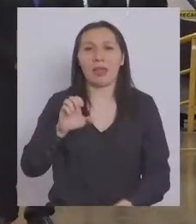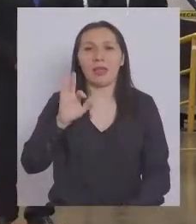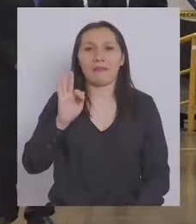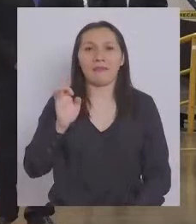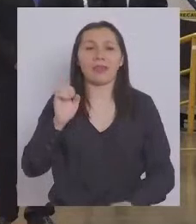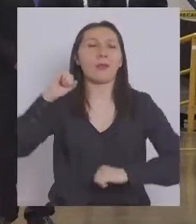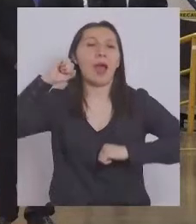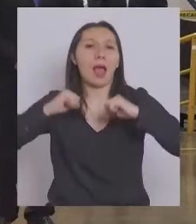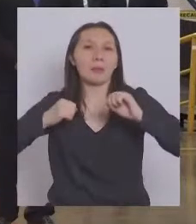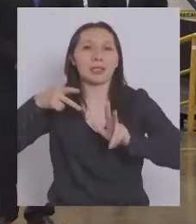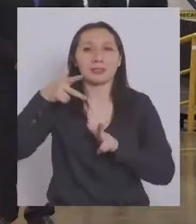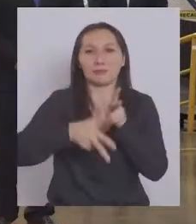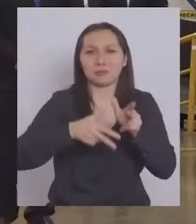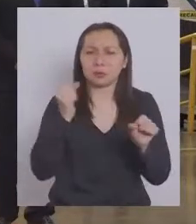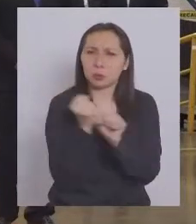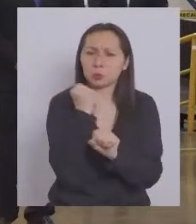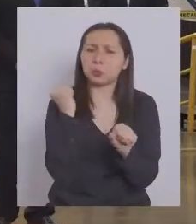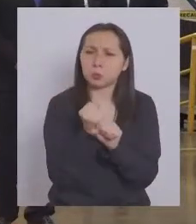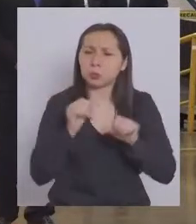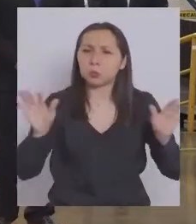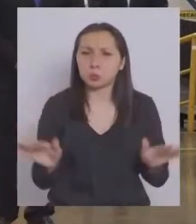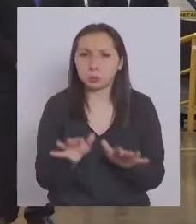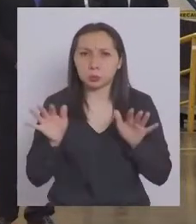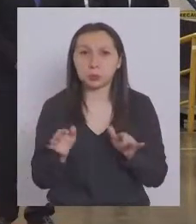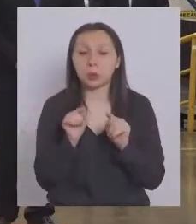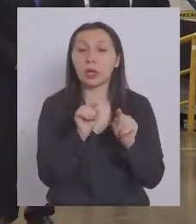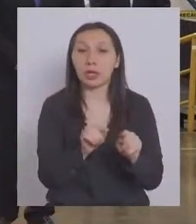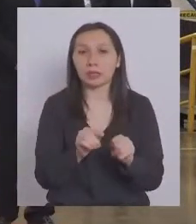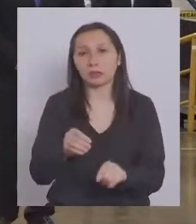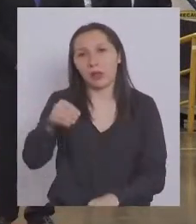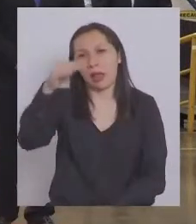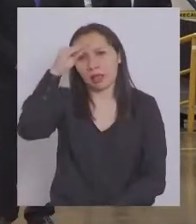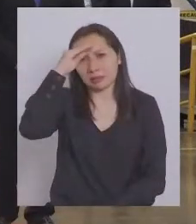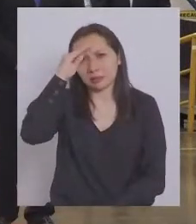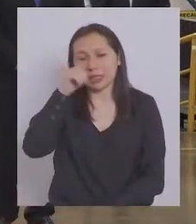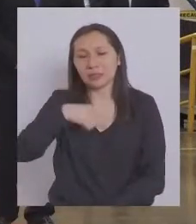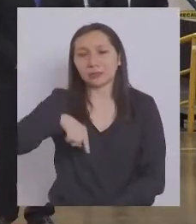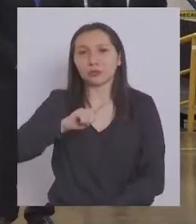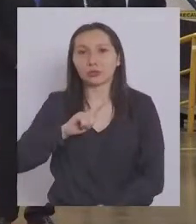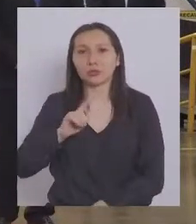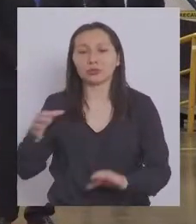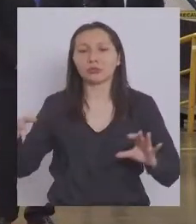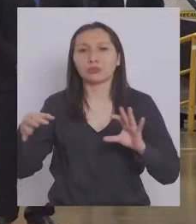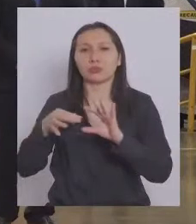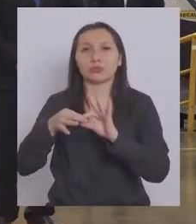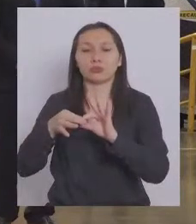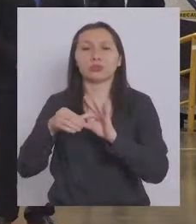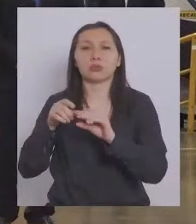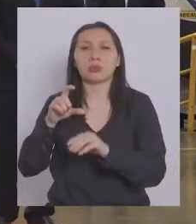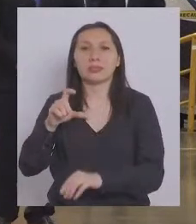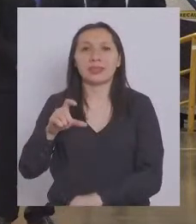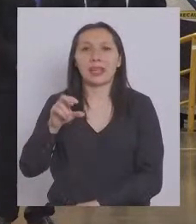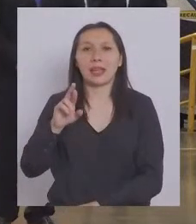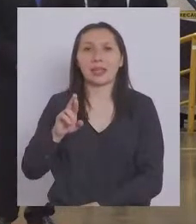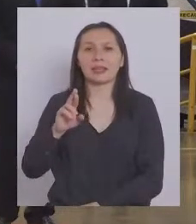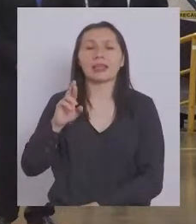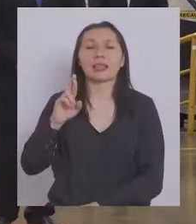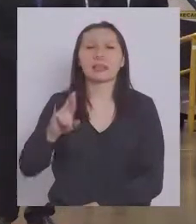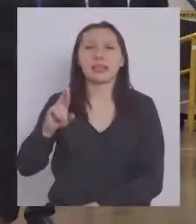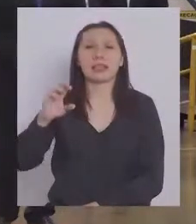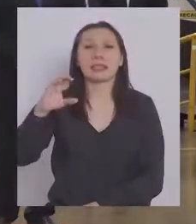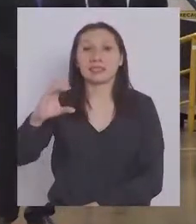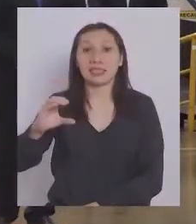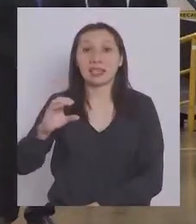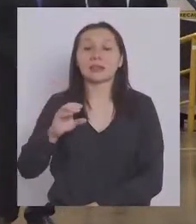trabajado arduamente. Y eso también con la experiencia que nos ha tocado con el consorcio CRRC Temoinsa,